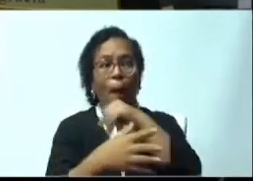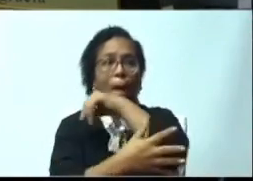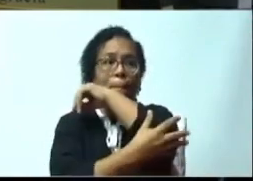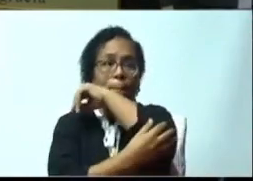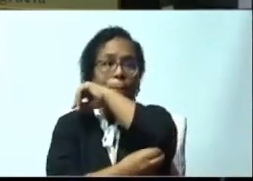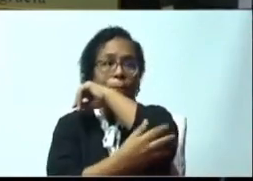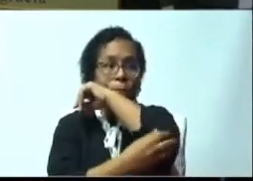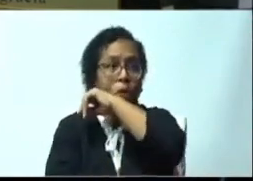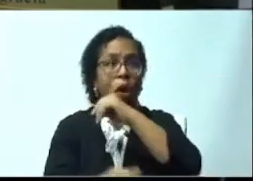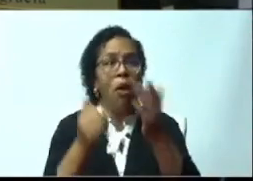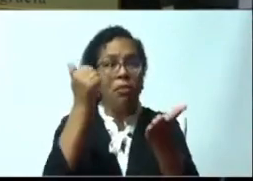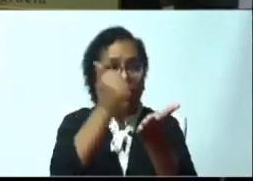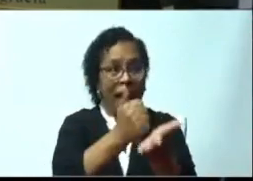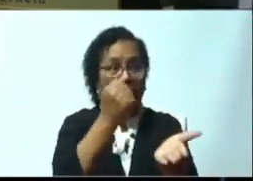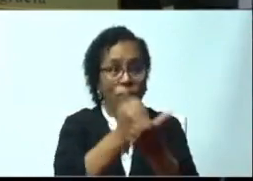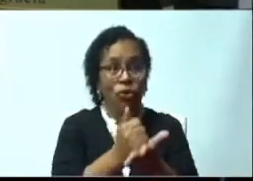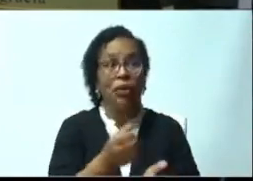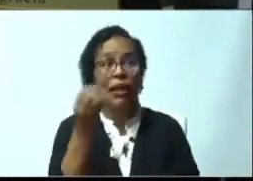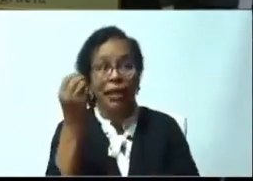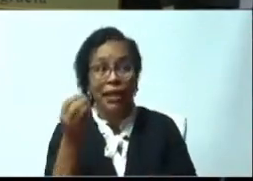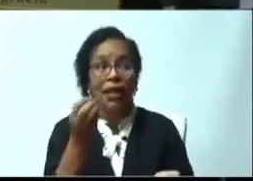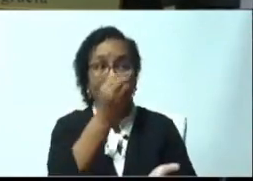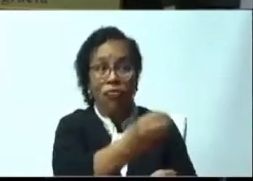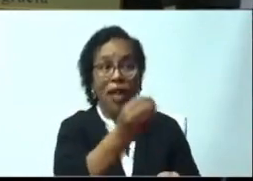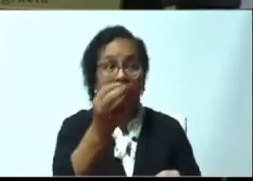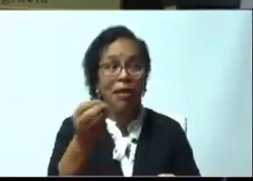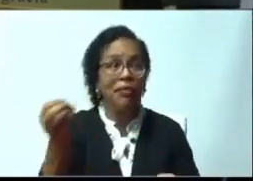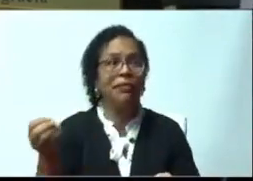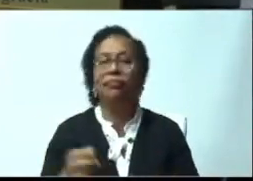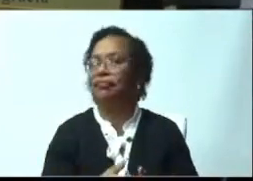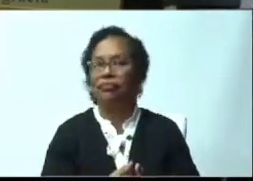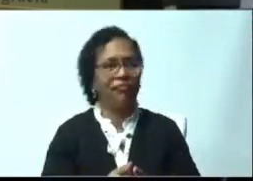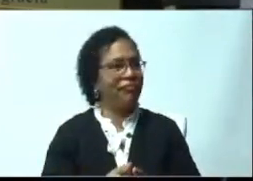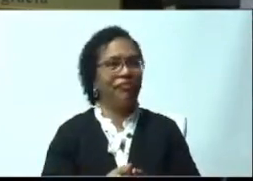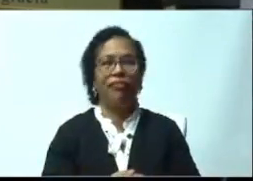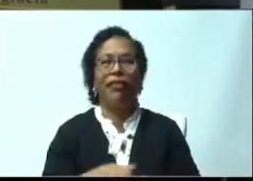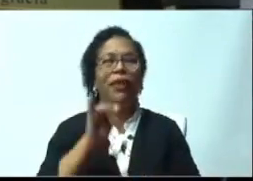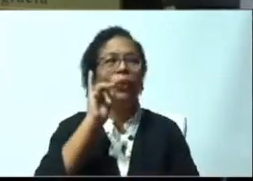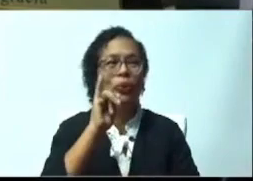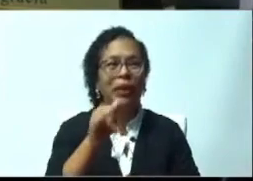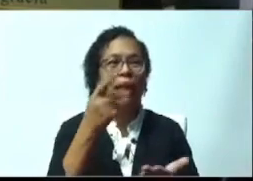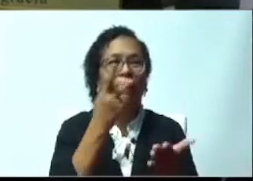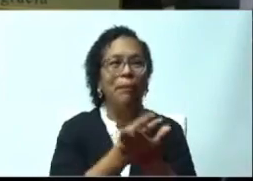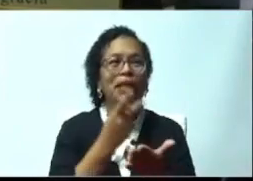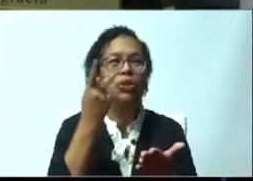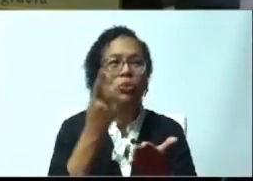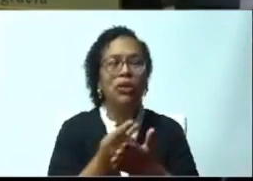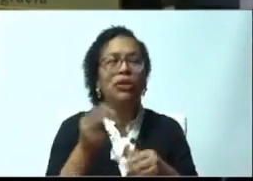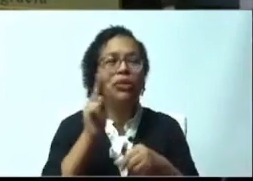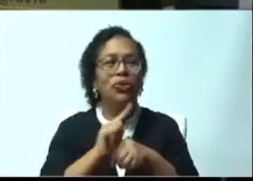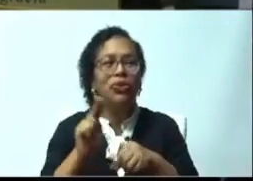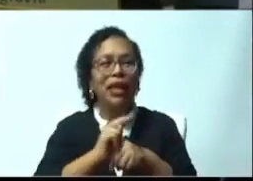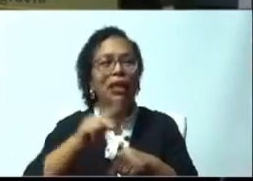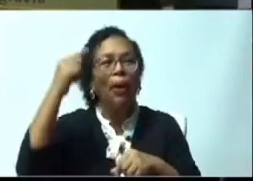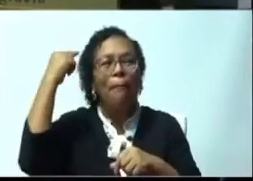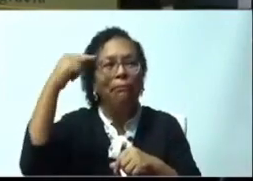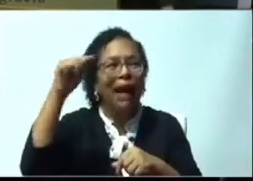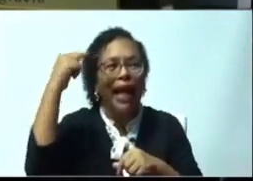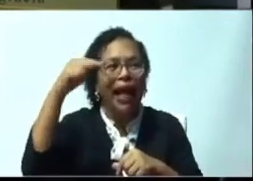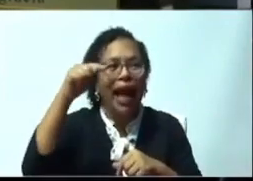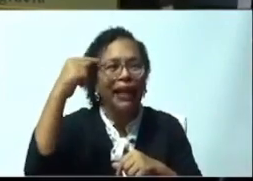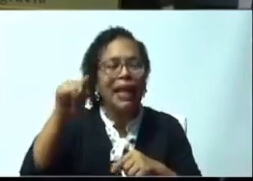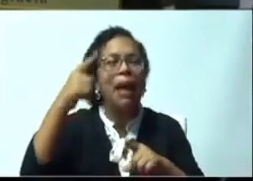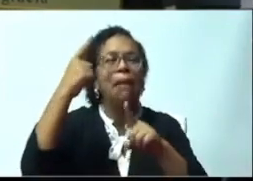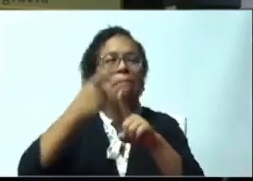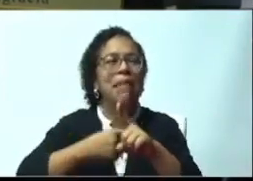gastando la mayoría de ese presupuesto en nómina, en gasto corriente, en comprar